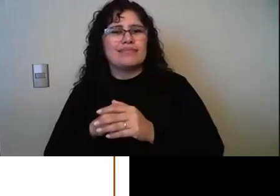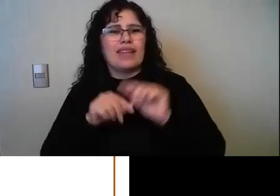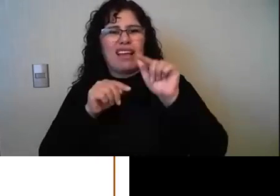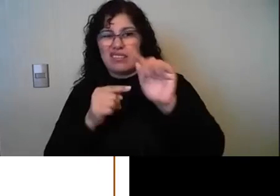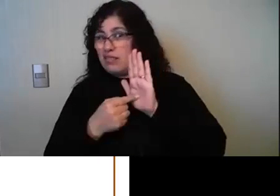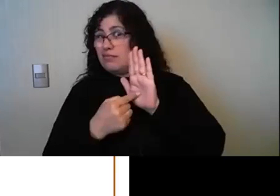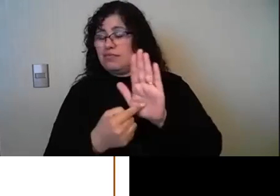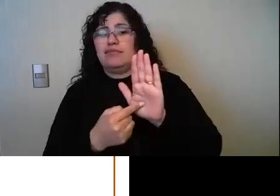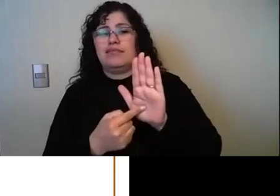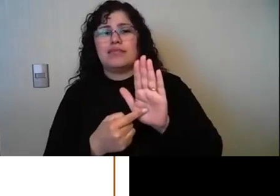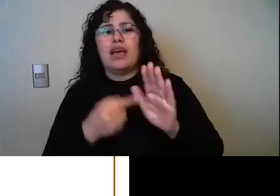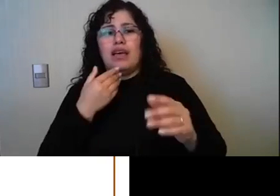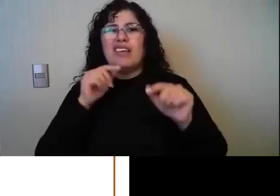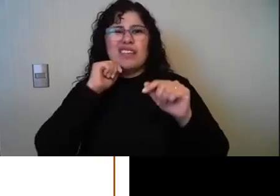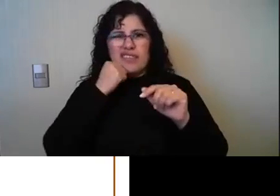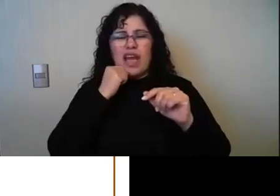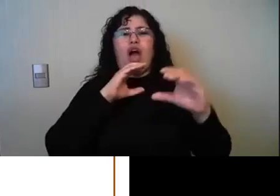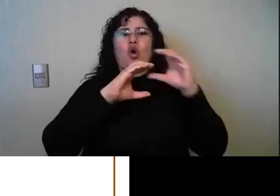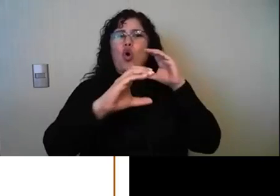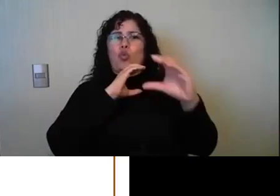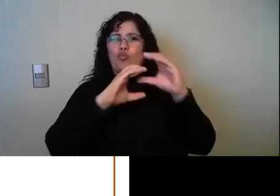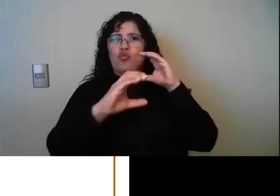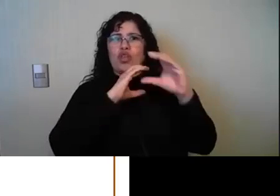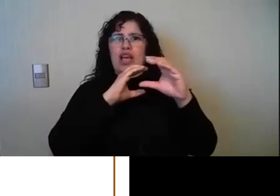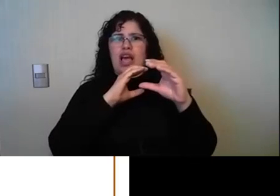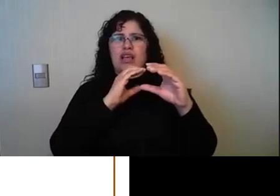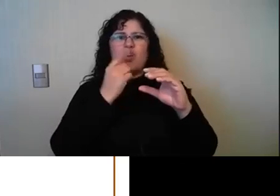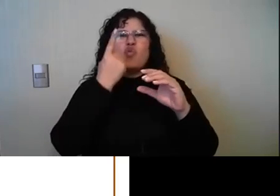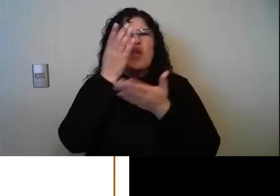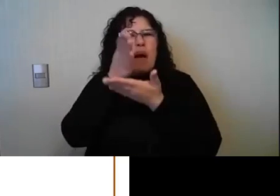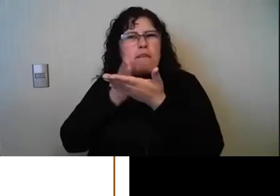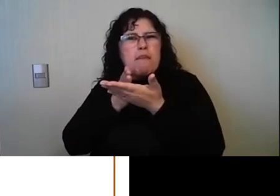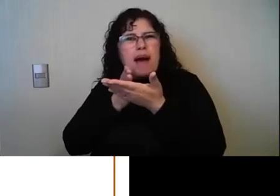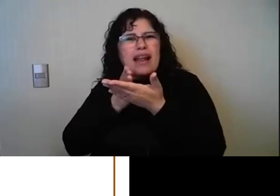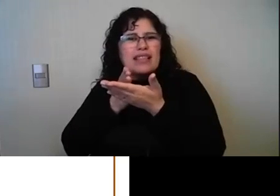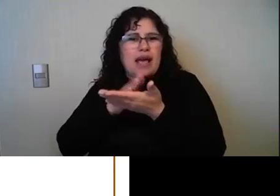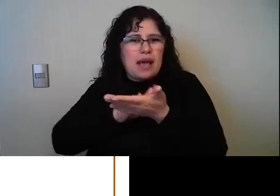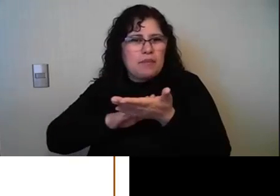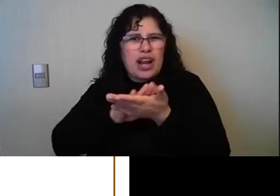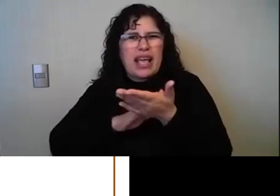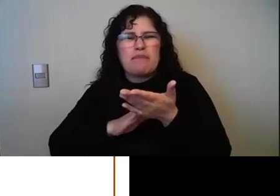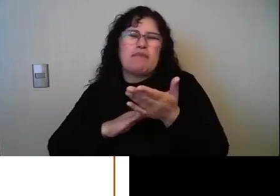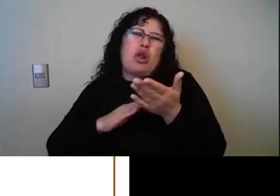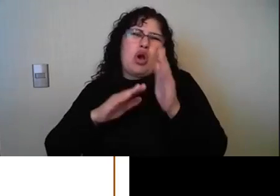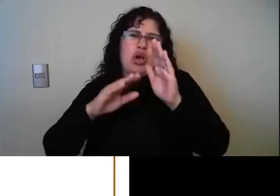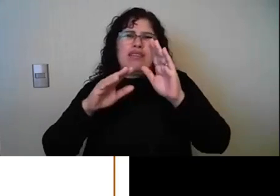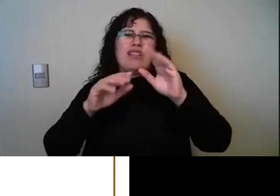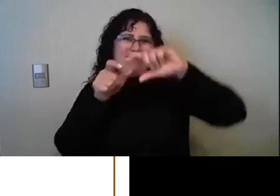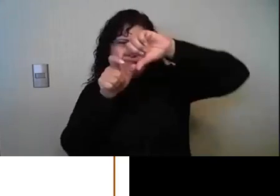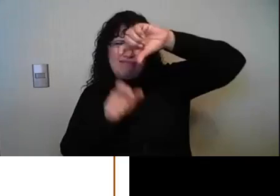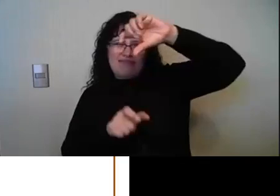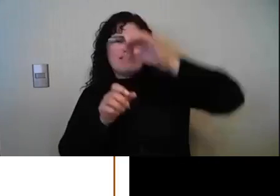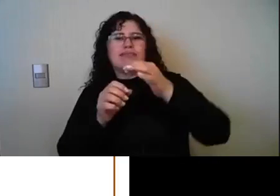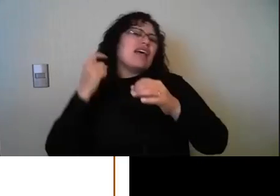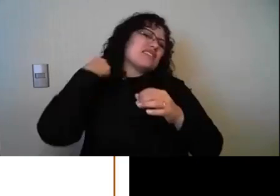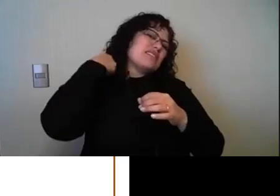que comunica un segmento medular con otro. Por ejemplo, entre C1 y C2 y C3, ¿ya? Y así